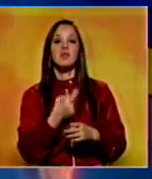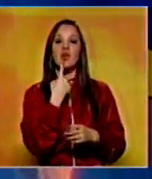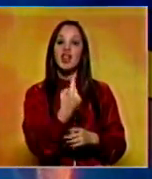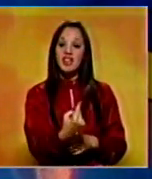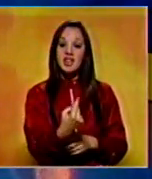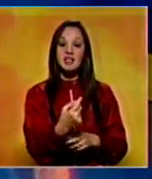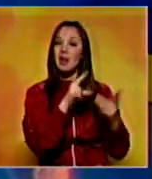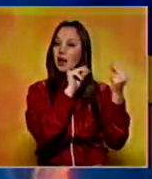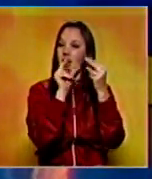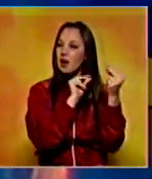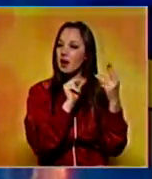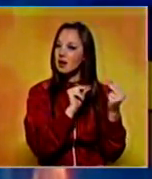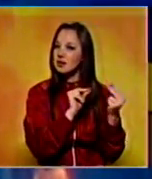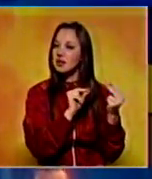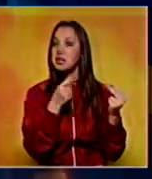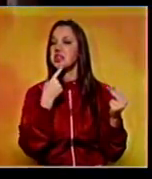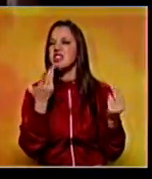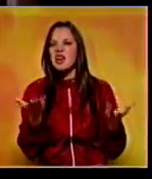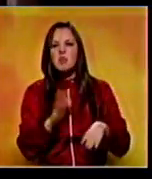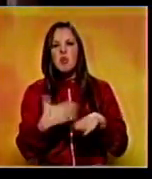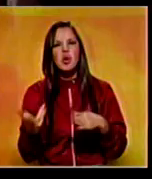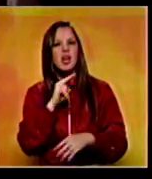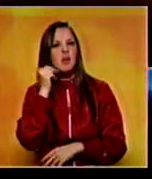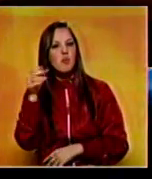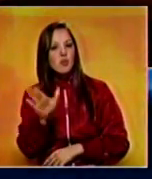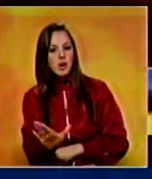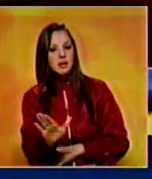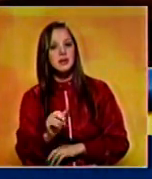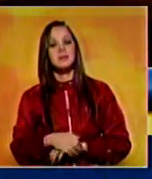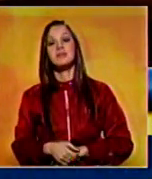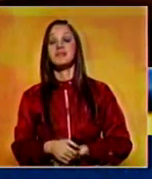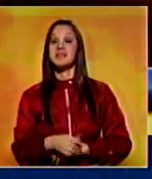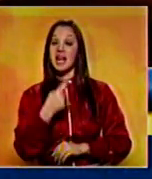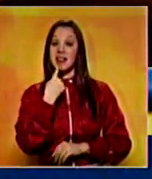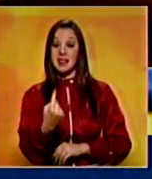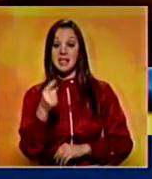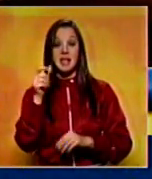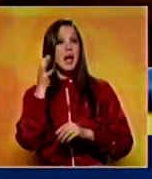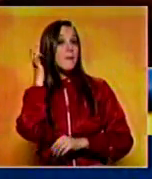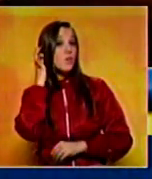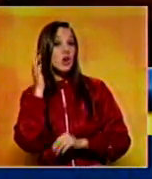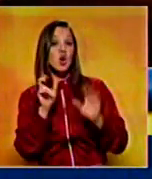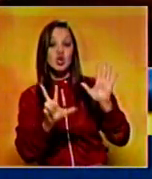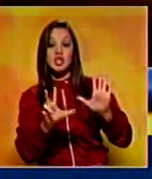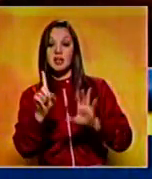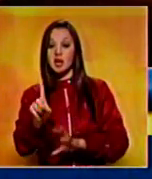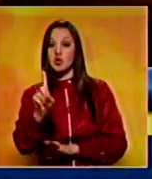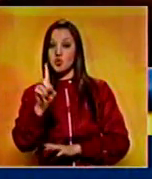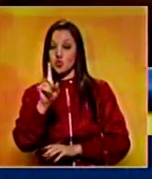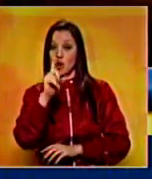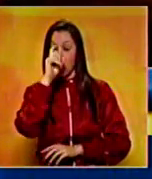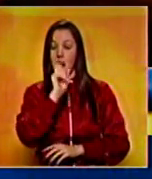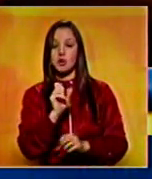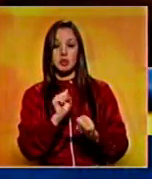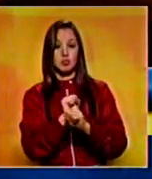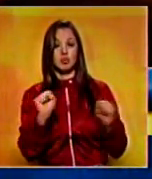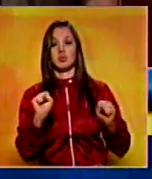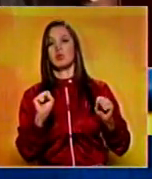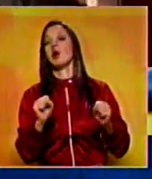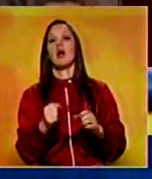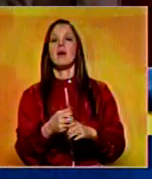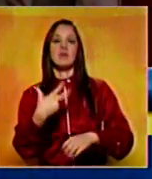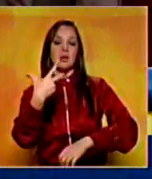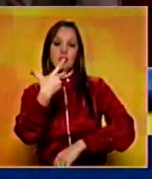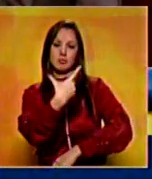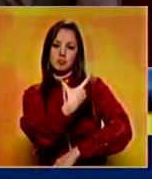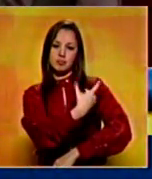las posibles causas de su muerte. Esta vez la versión de que la artista de 81 años sufrió un shock cuando fue anestesiada